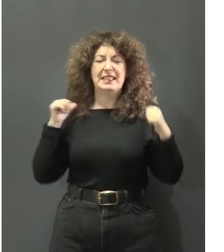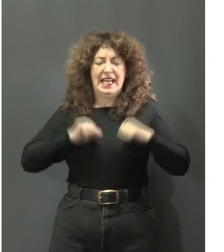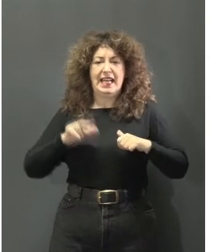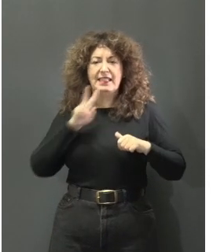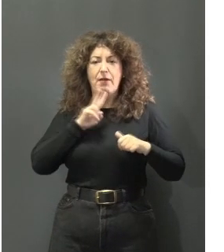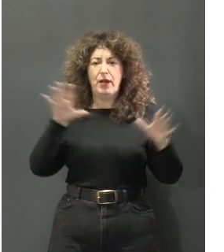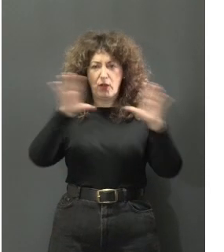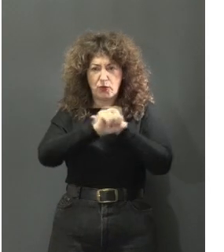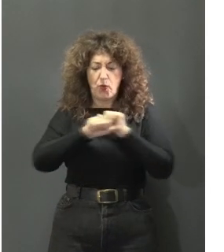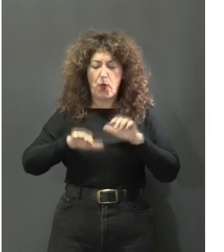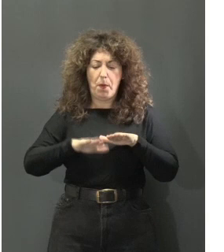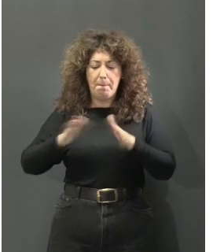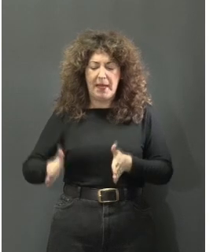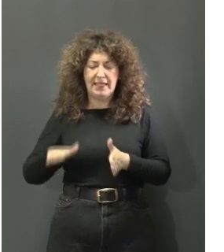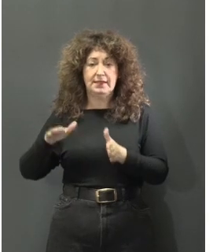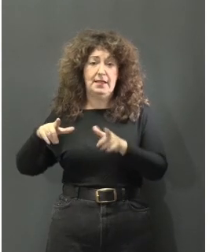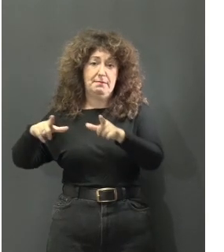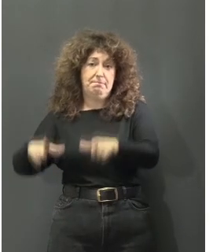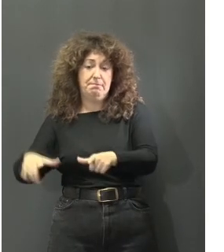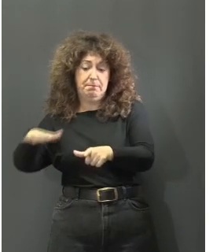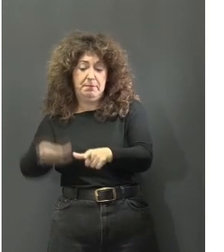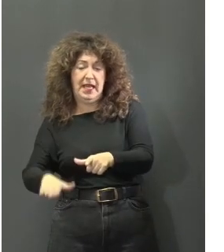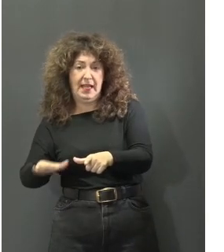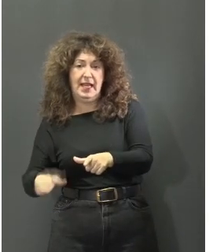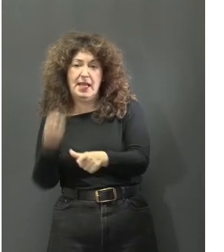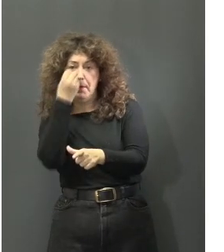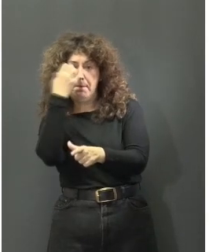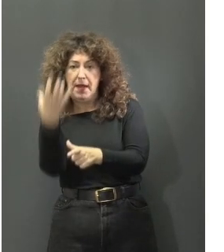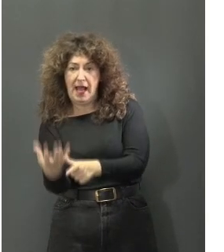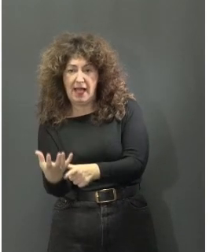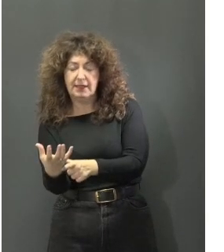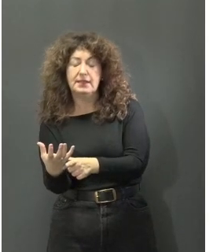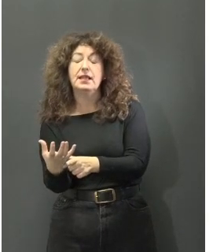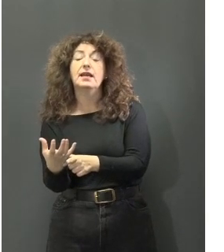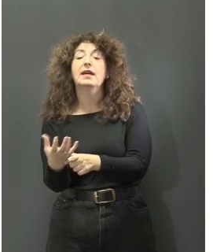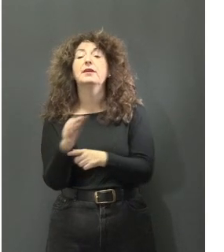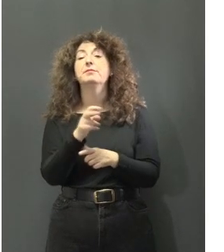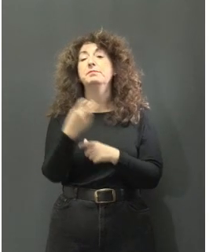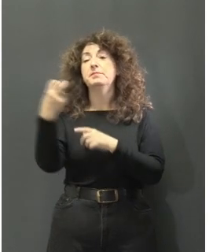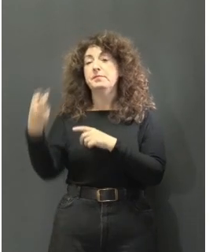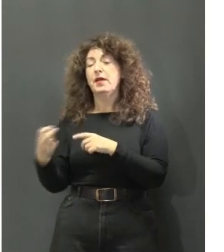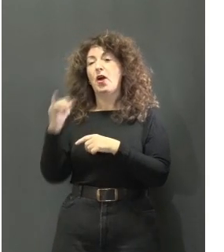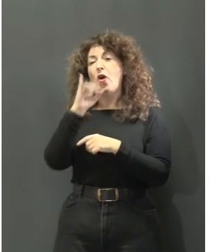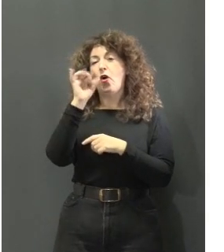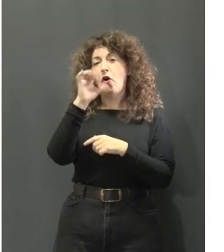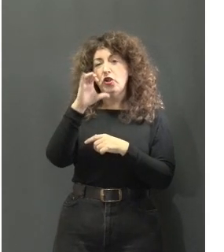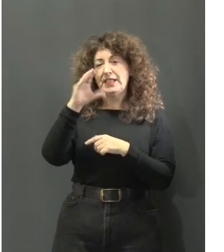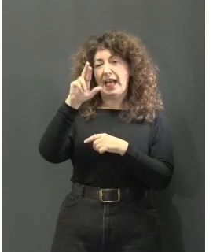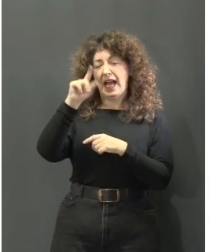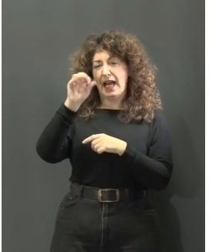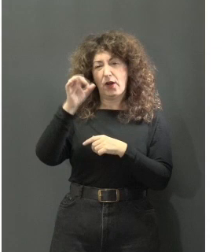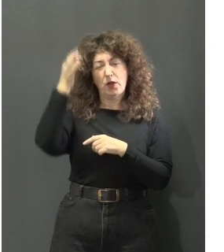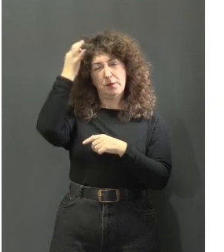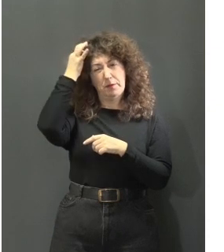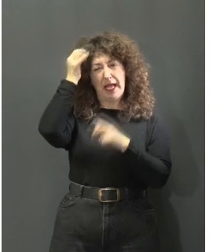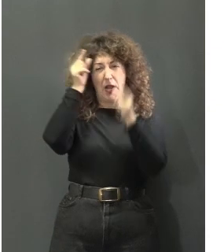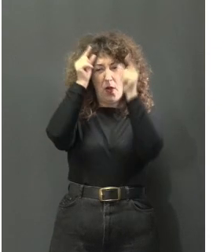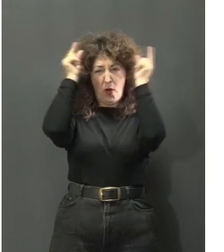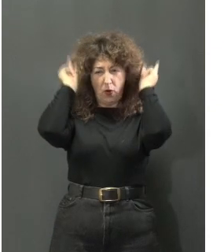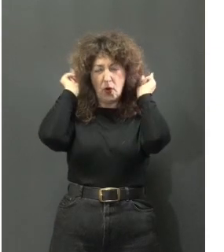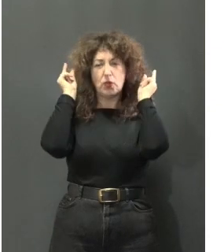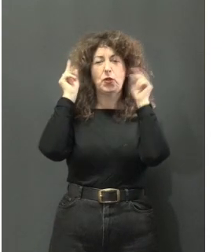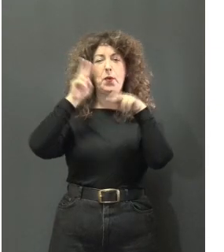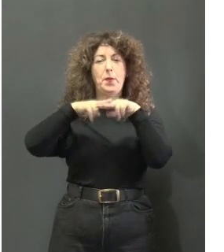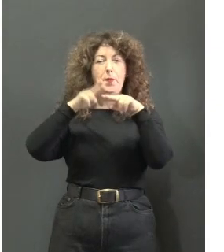con una planta. José Carlos, persona de pelo corto, canoso, gafas,